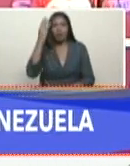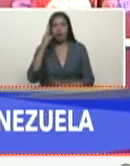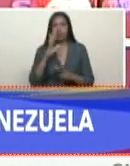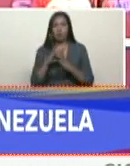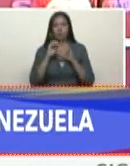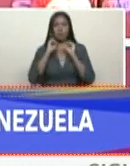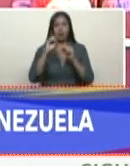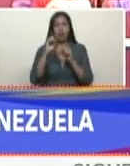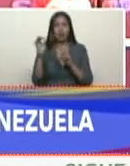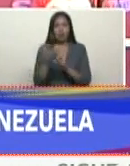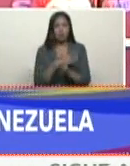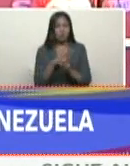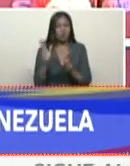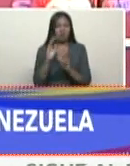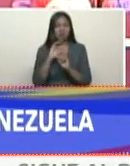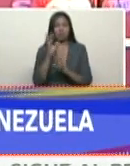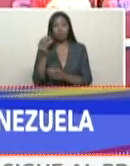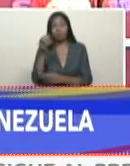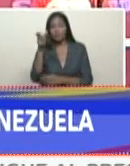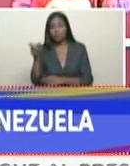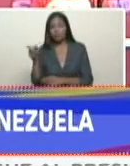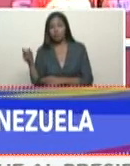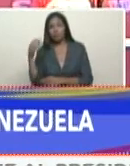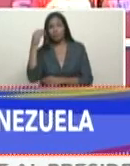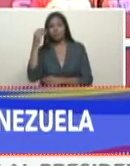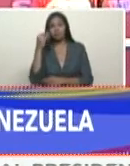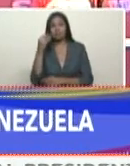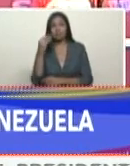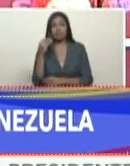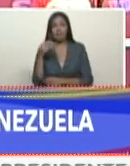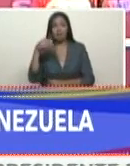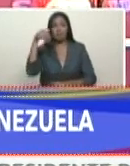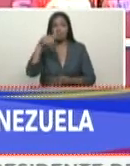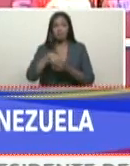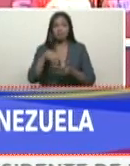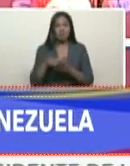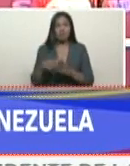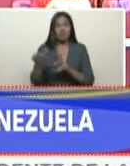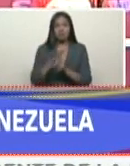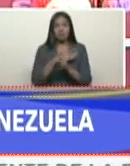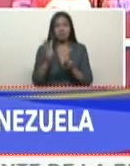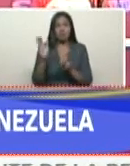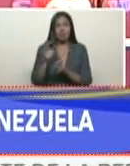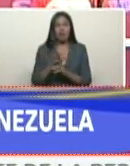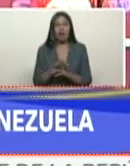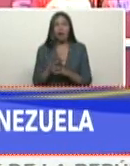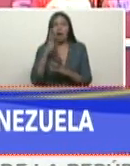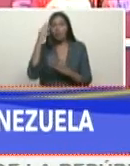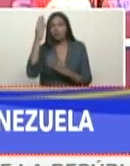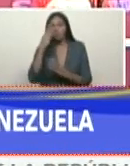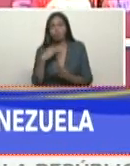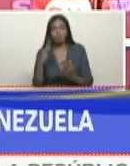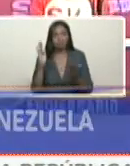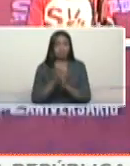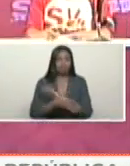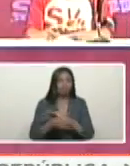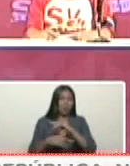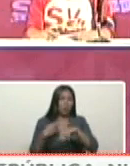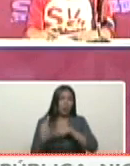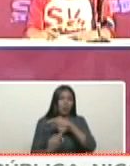ganar los violentos. Mucha gente. ¡Ay, se van a imponer los violentos y los fascistas! ¡Ay, Dios mío, se acabó la